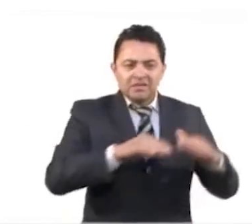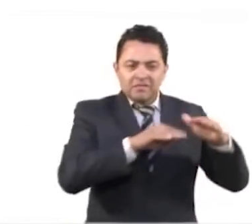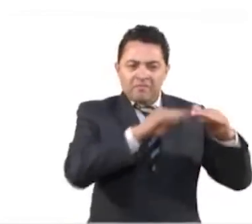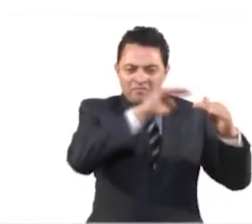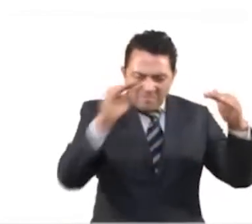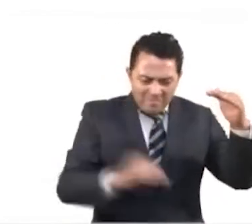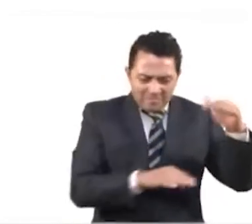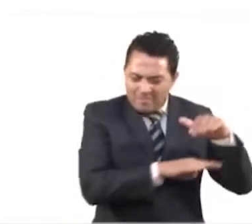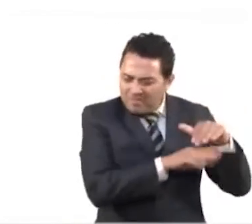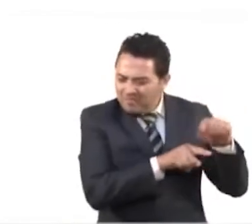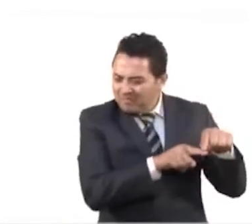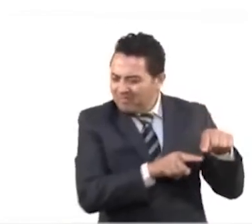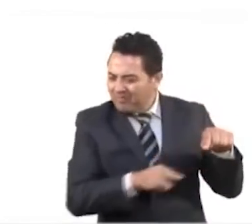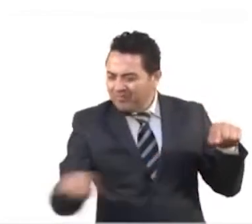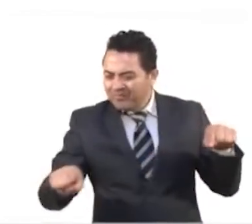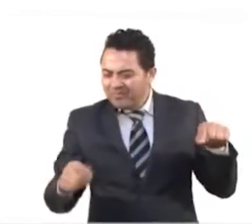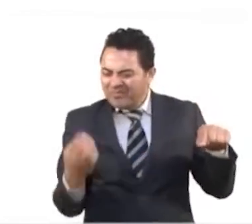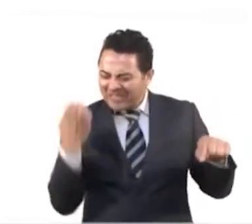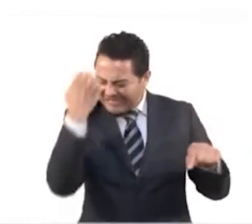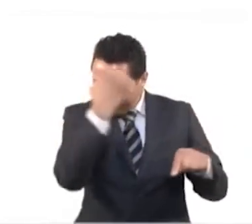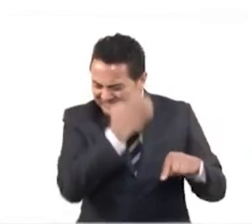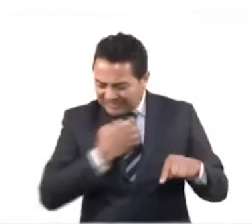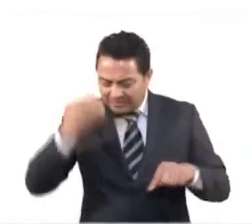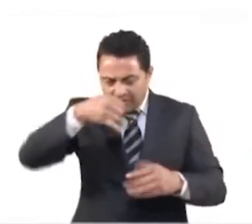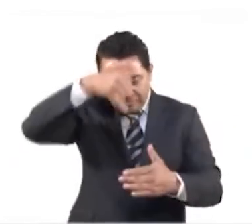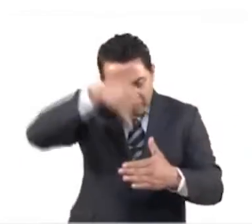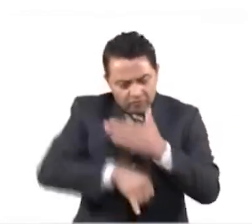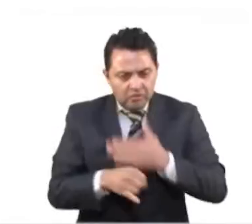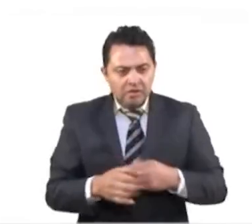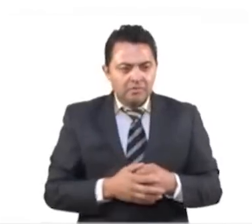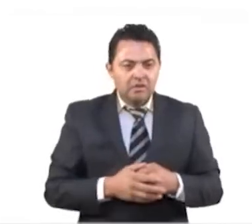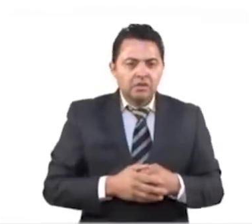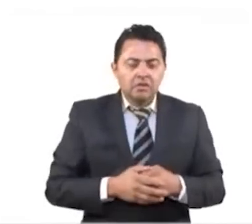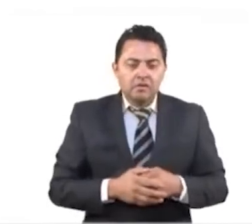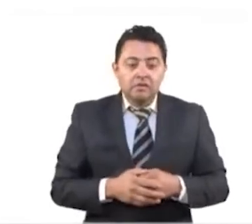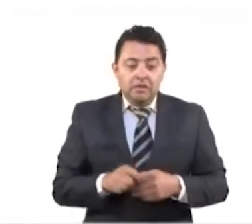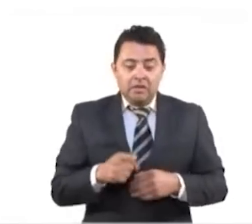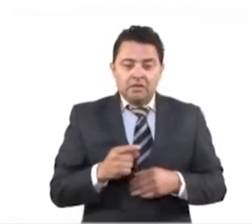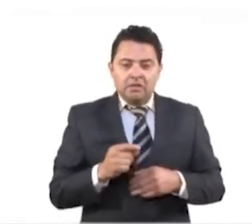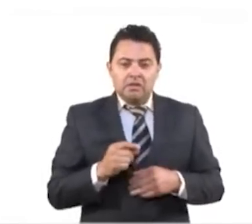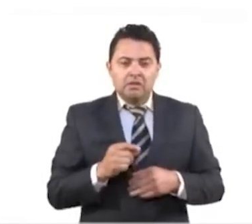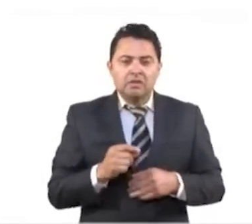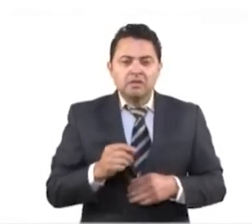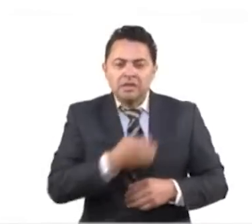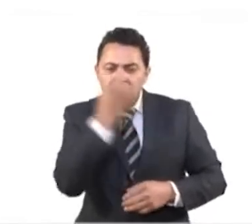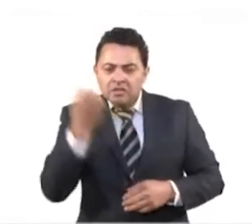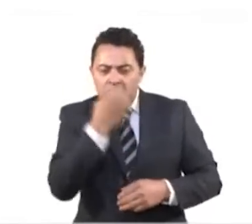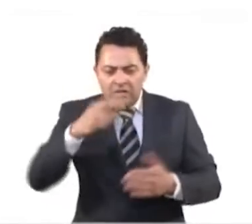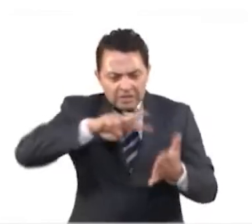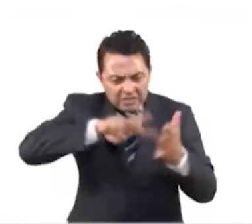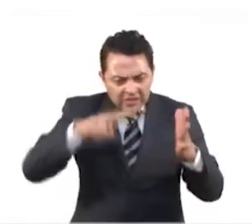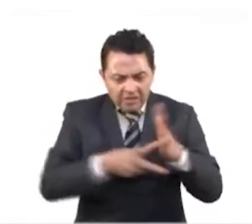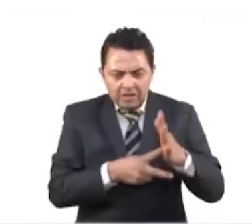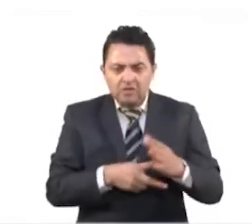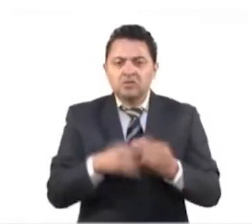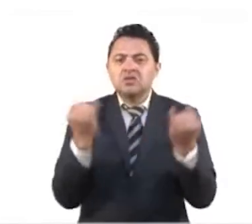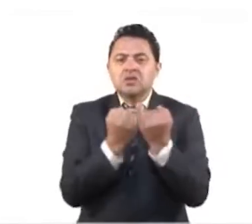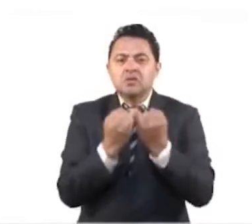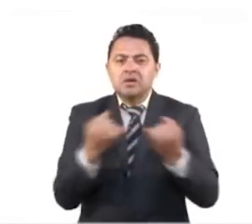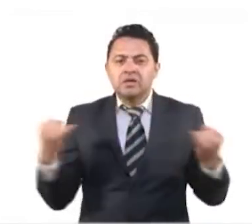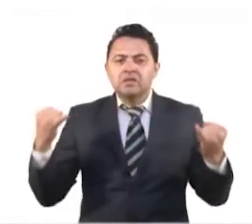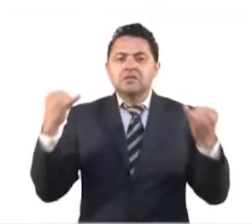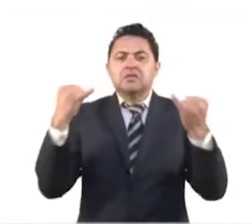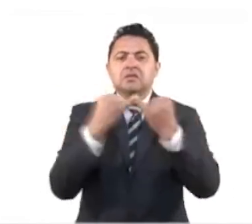de túnel que hay que decir fue revisado bajo los protocolos más estrictos por el Colegio de Ingenieros, el Instituto de Seguridad de